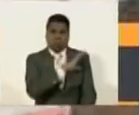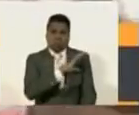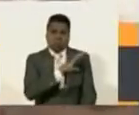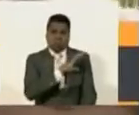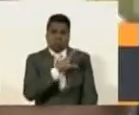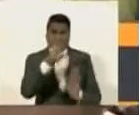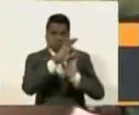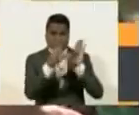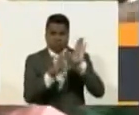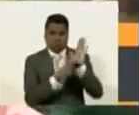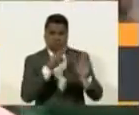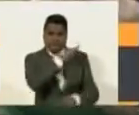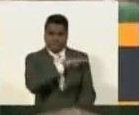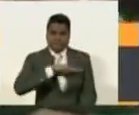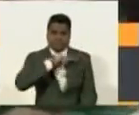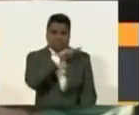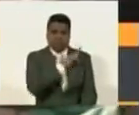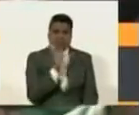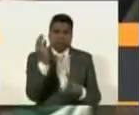misiones.